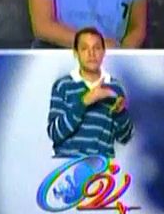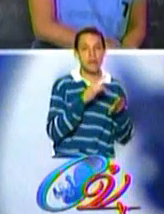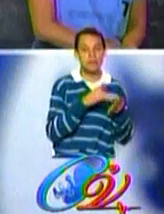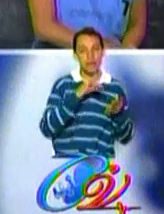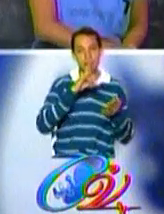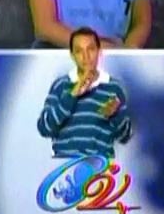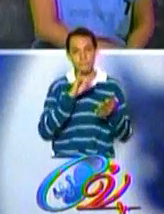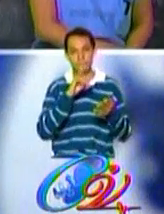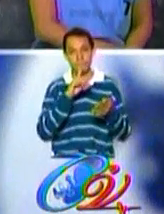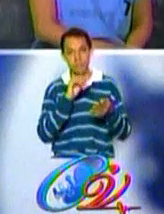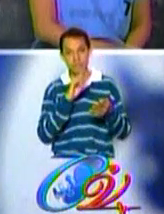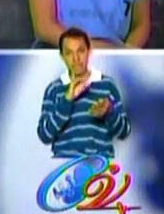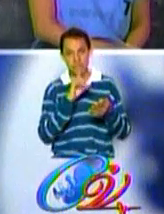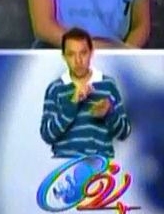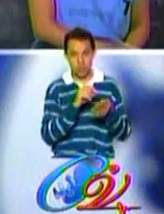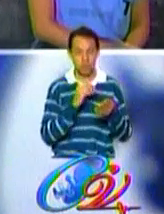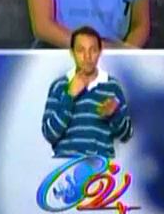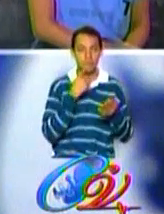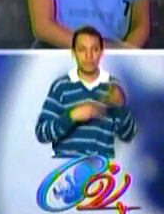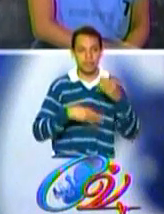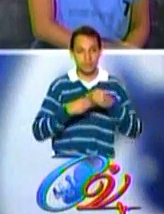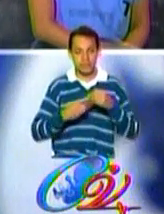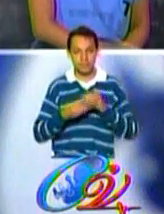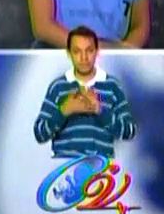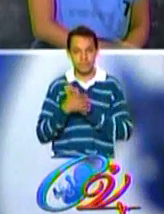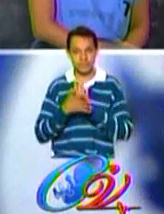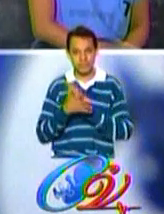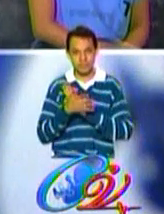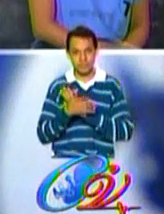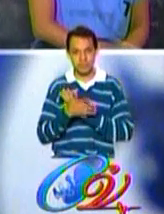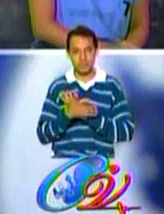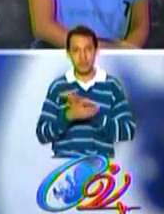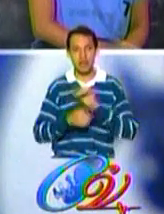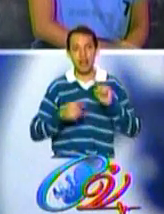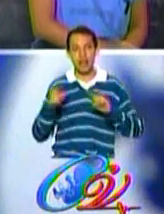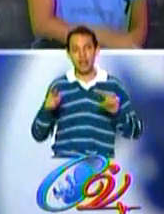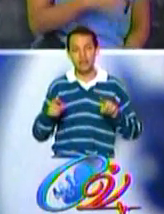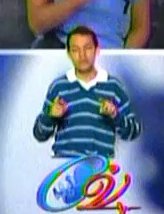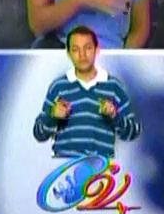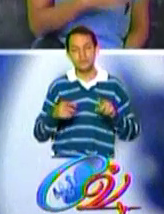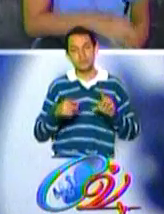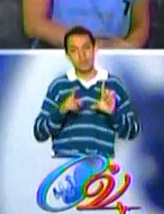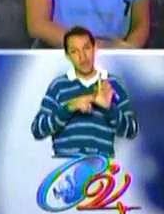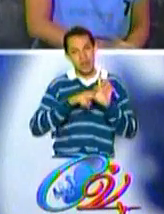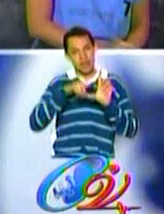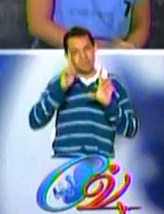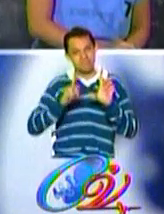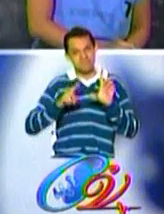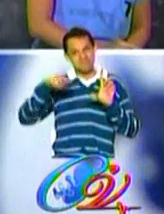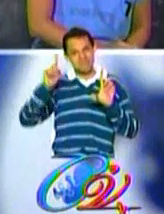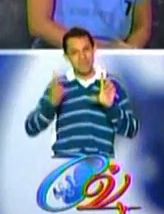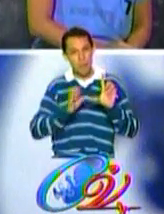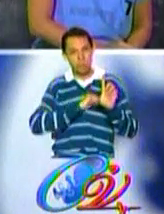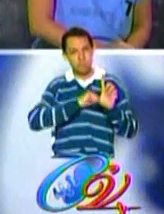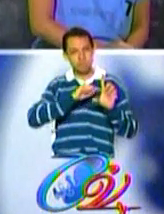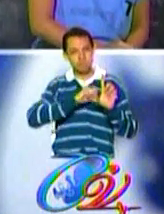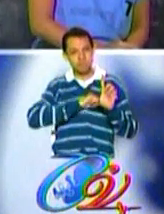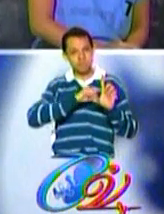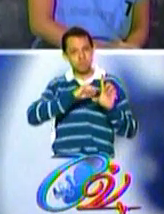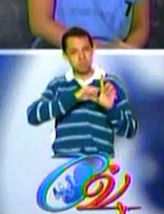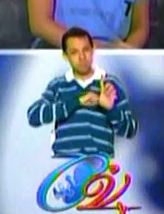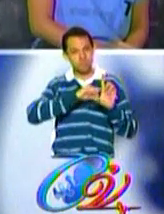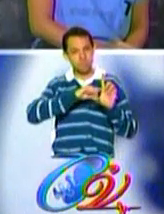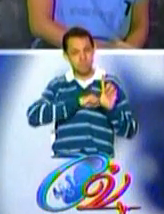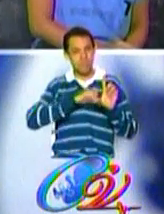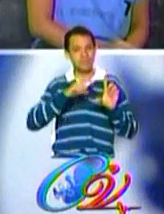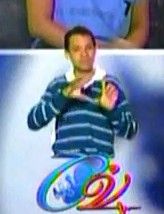plástico. Acá pues mostramos como la electroactividad del corazón. Hay muchos